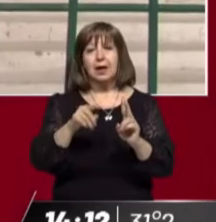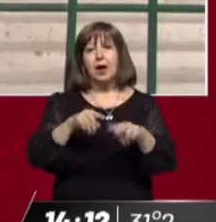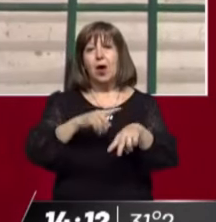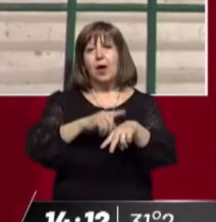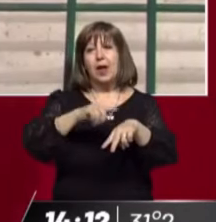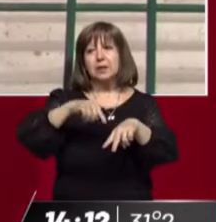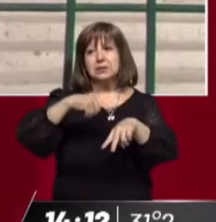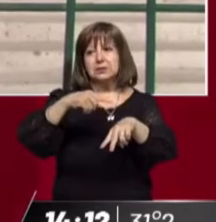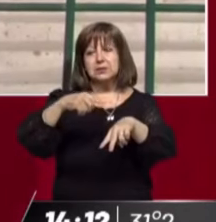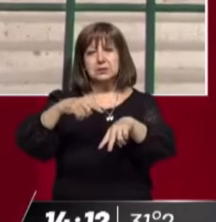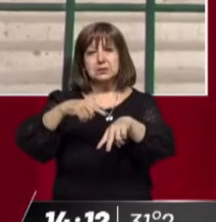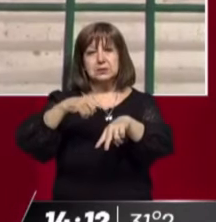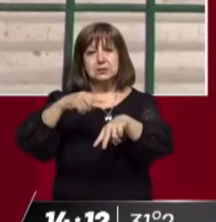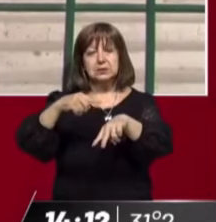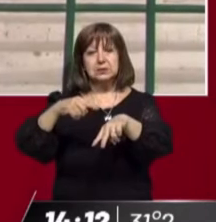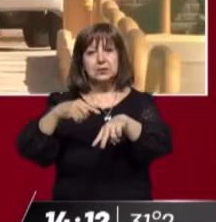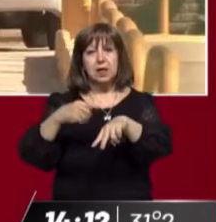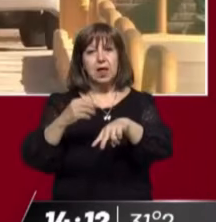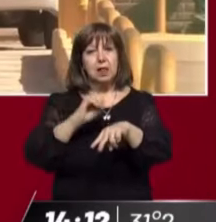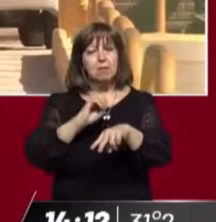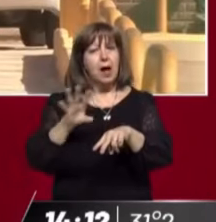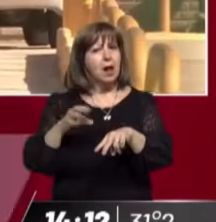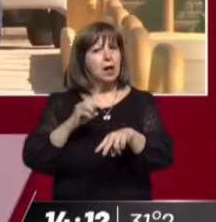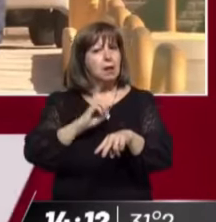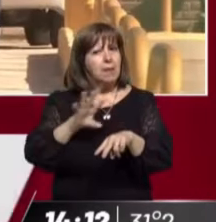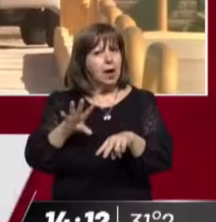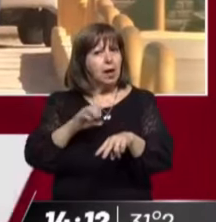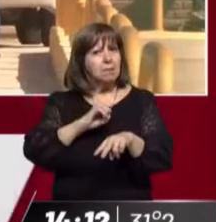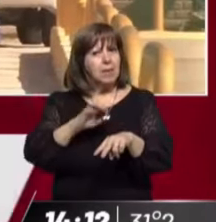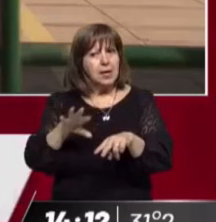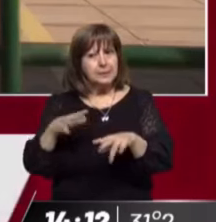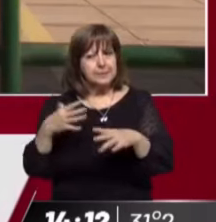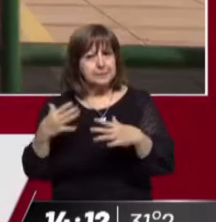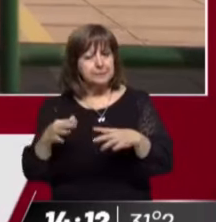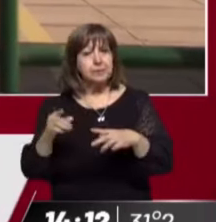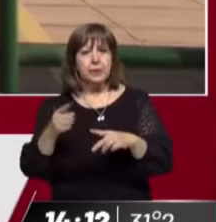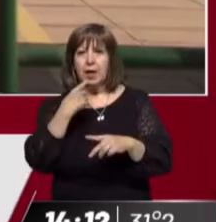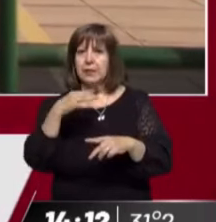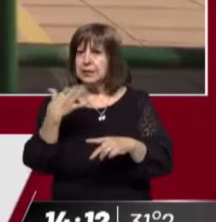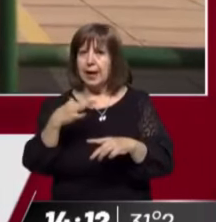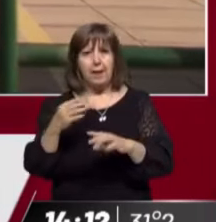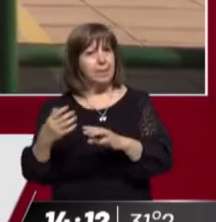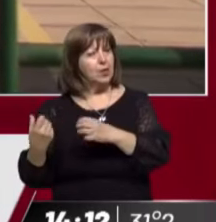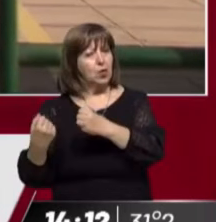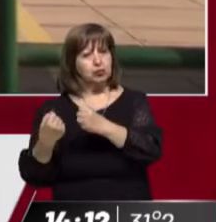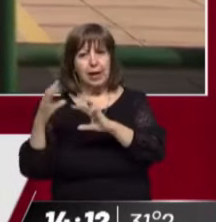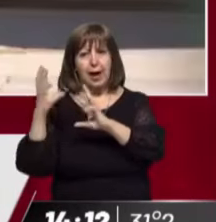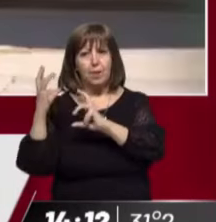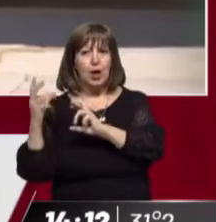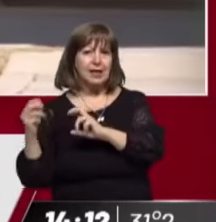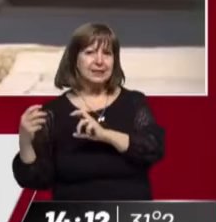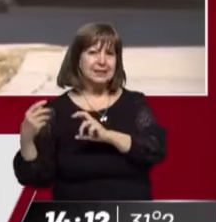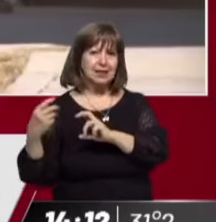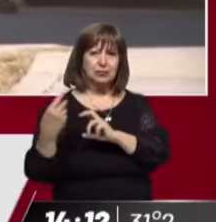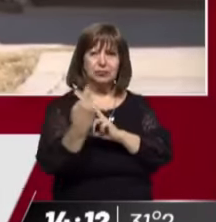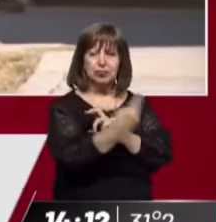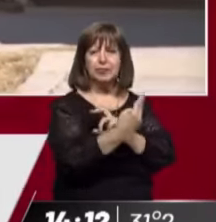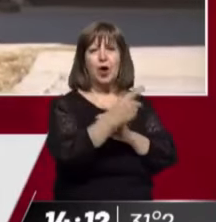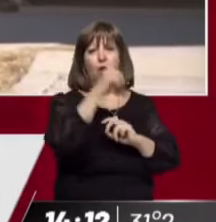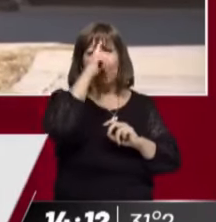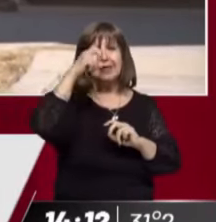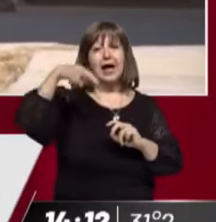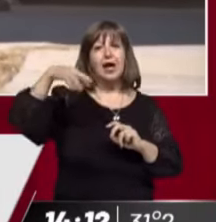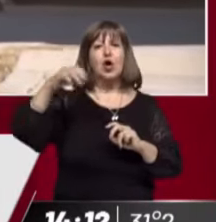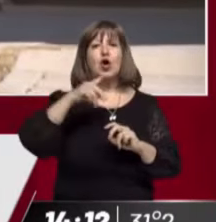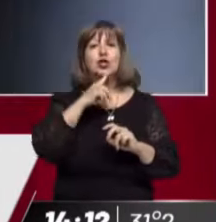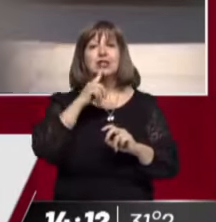horas empieza a desmejorar y cuando comienza a desmejorar se decide un traslado, la paciente la más grande, al